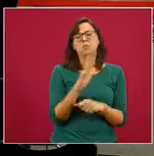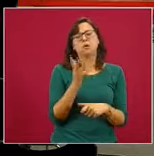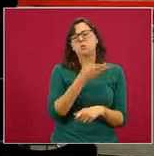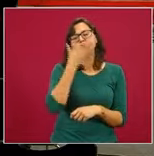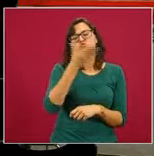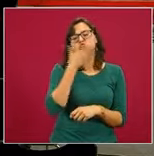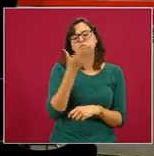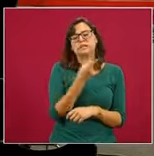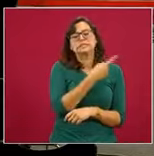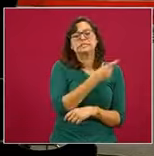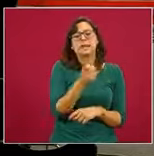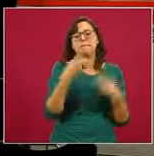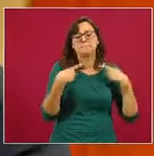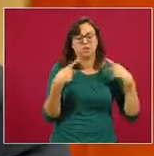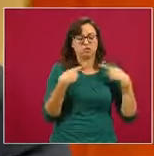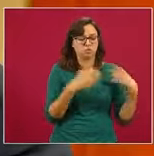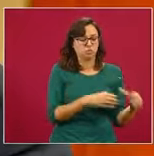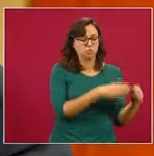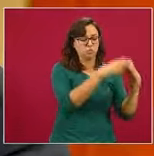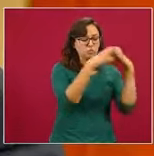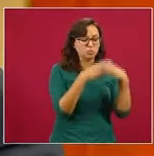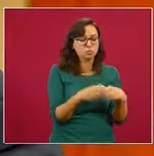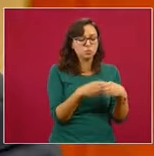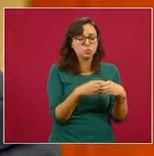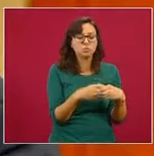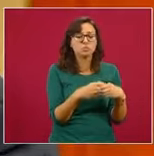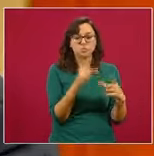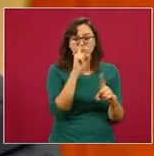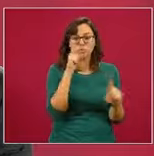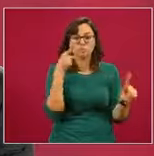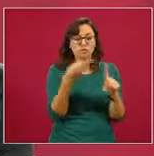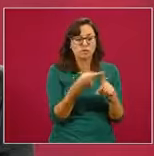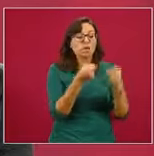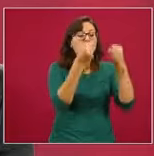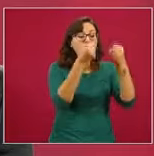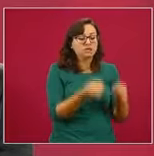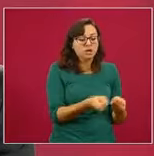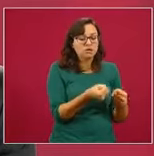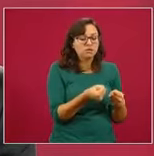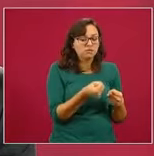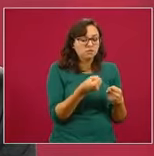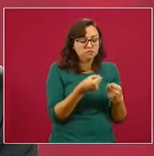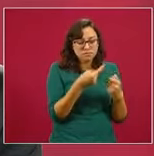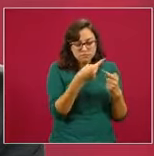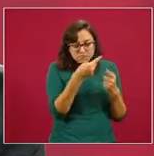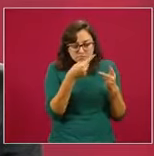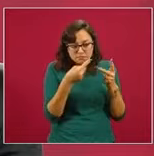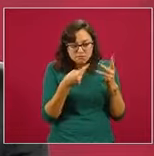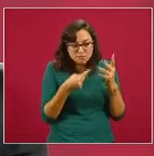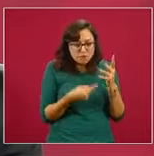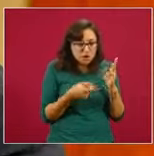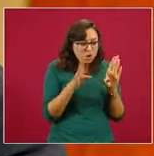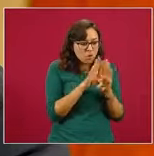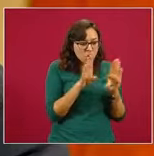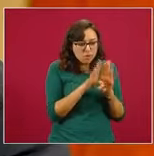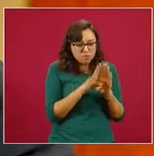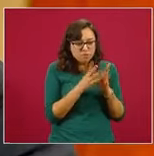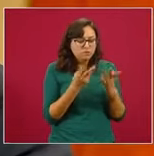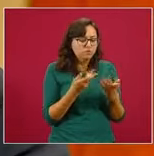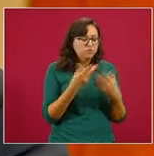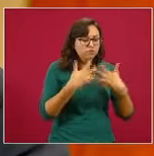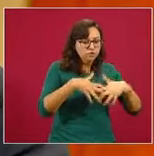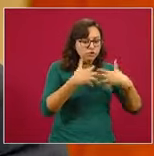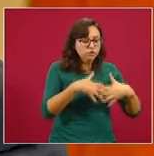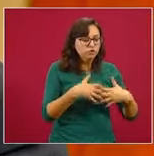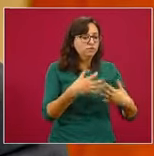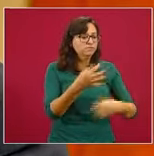sujetos en fase 1. El objetivo fundamental es seguridad y mecanismos, principios activos o mecanismos